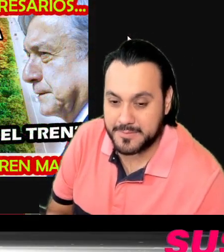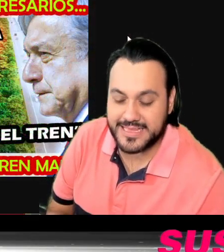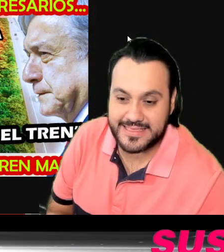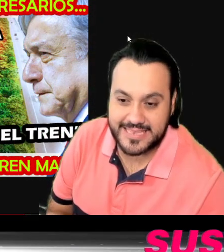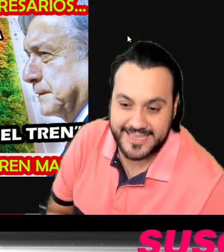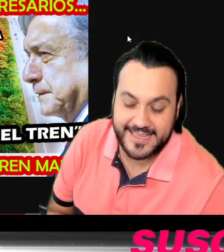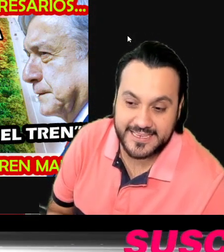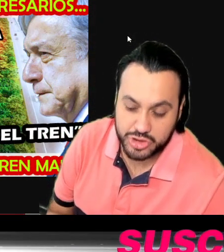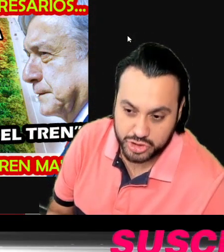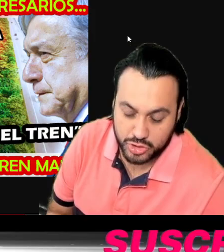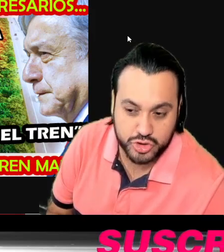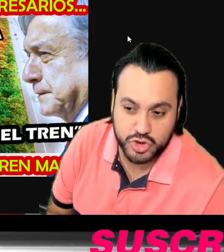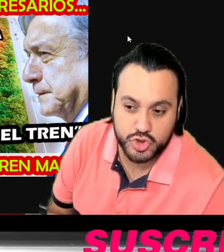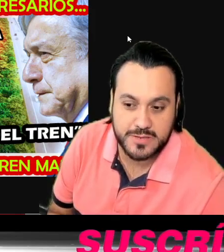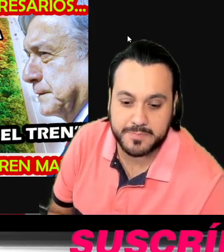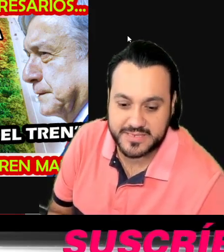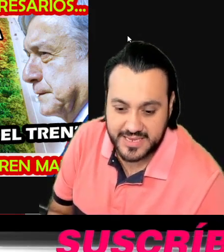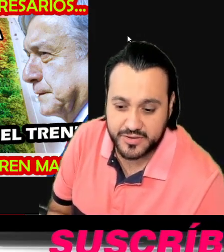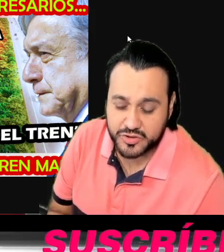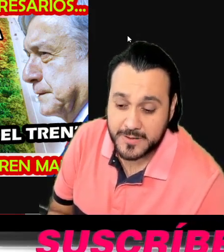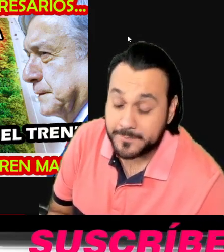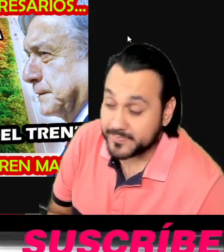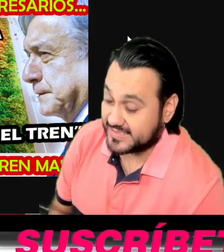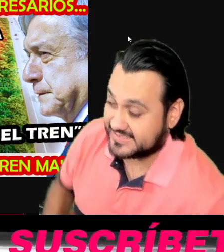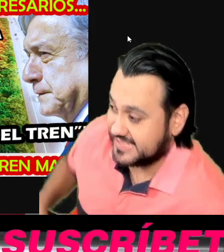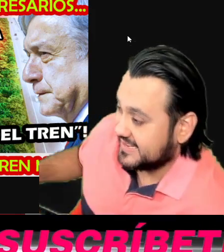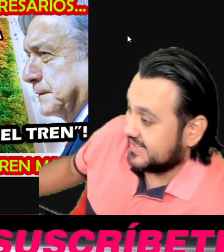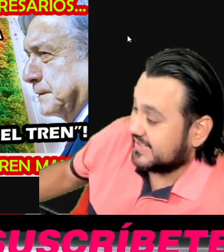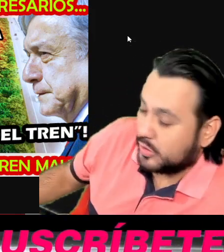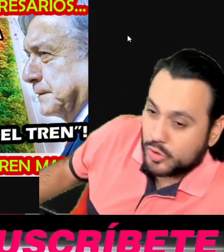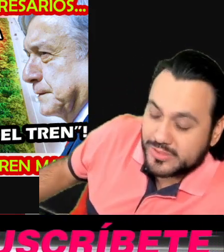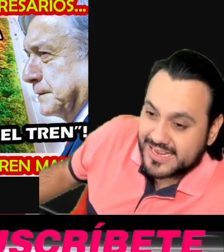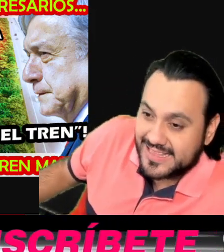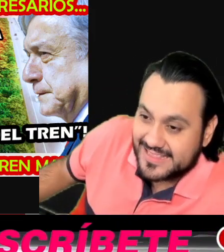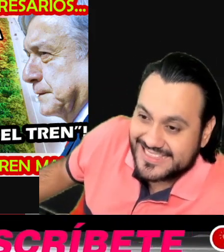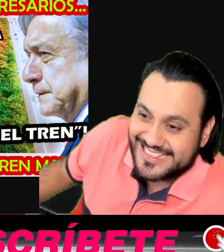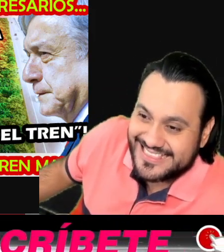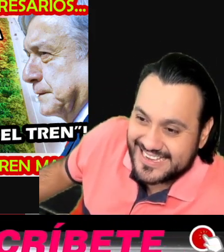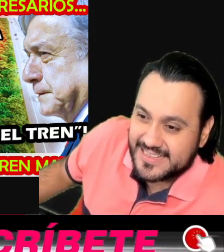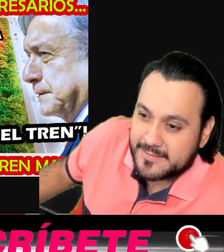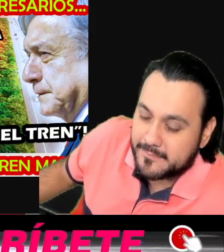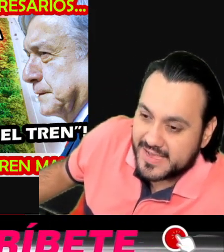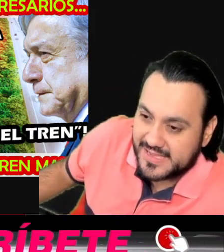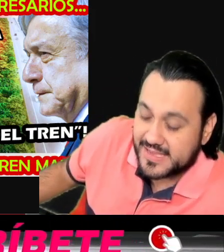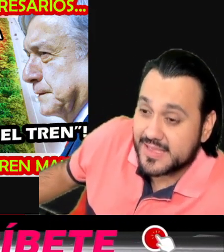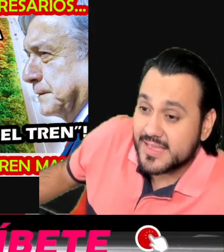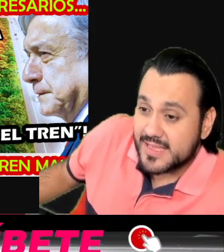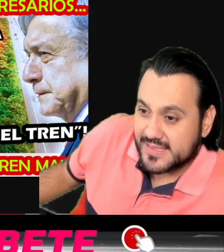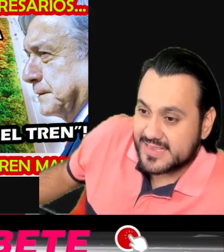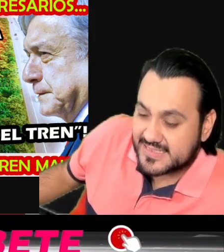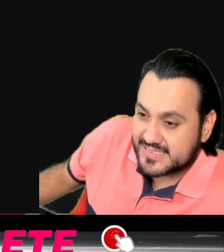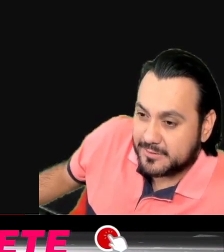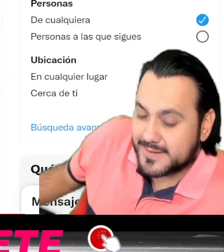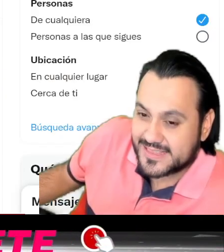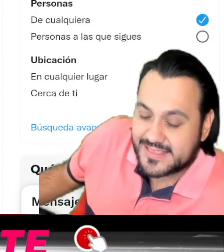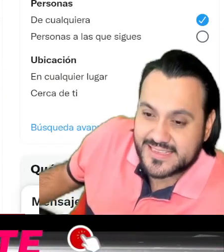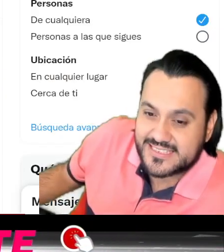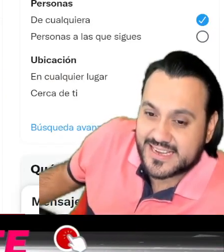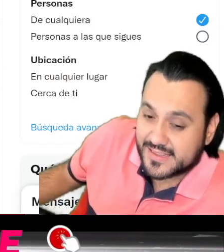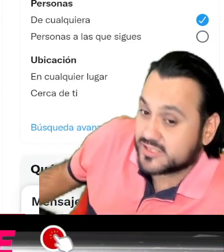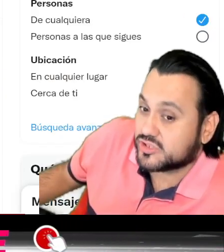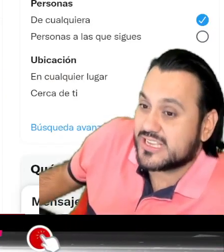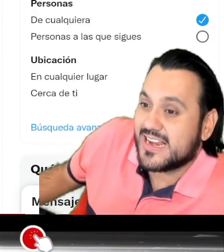selva me del tren estos son los socios y empresarios que están en contra del tren maya y es que se vuelve